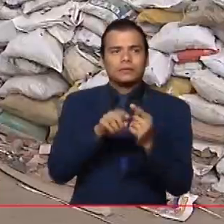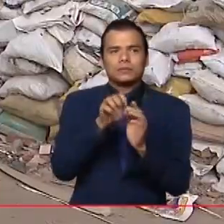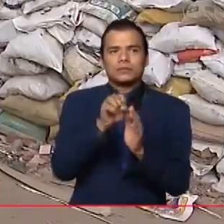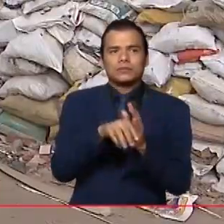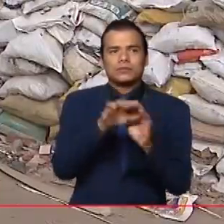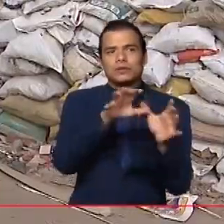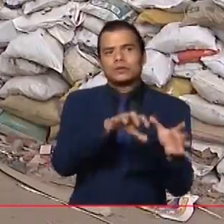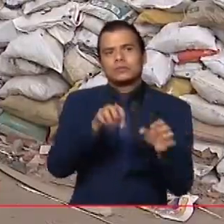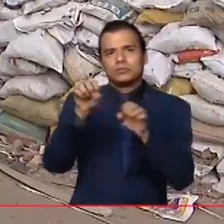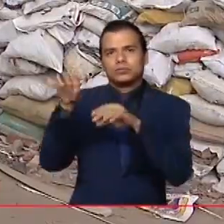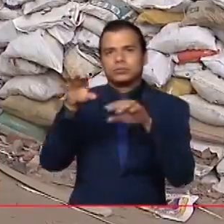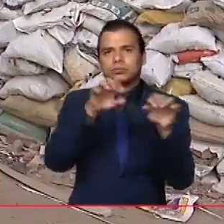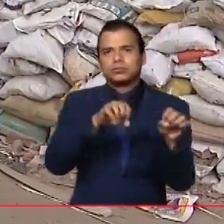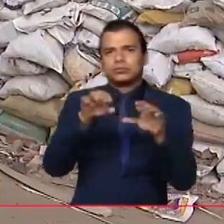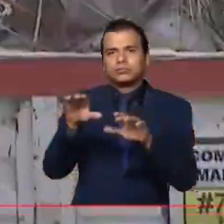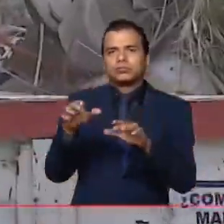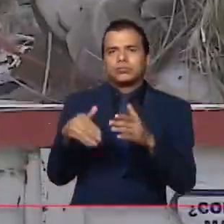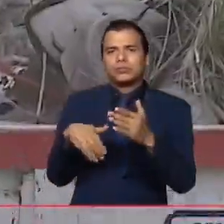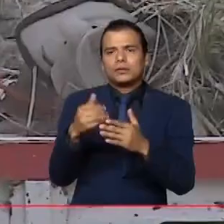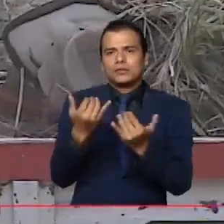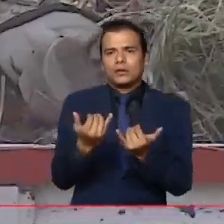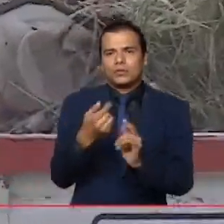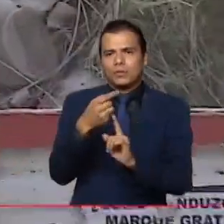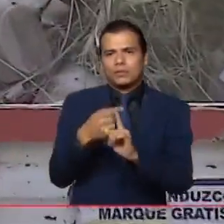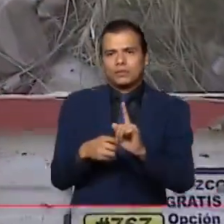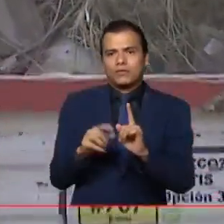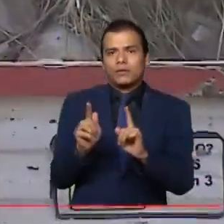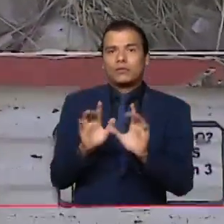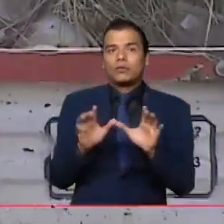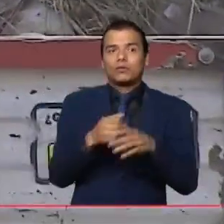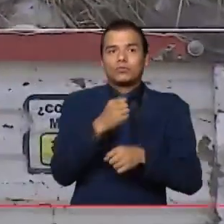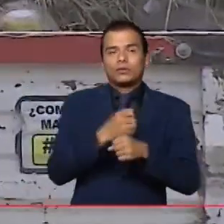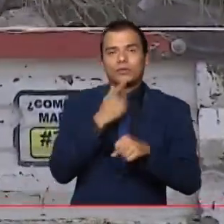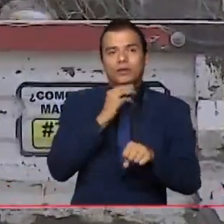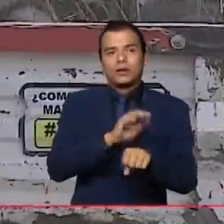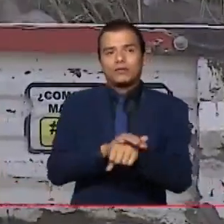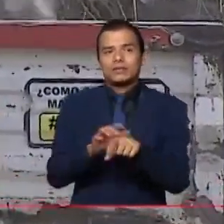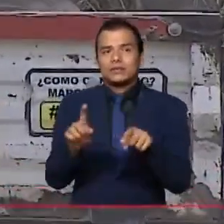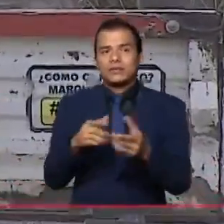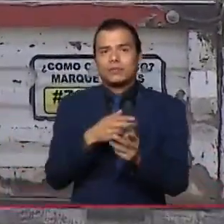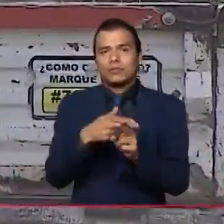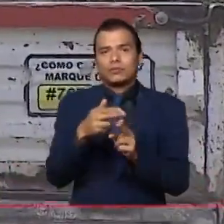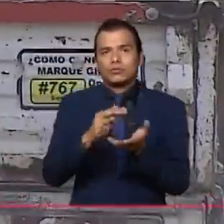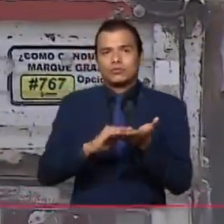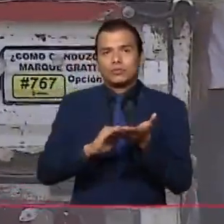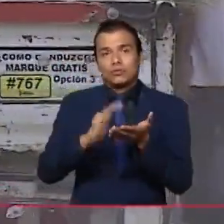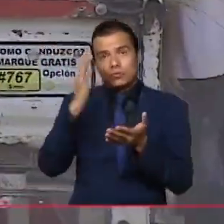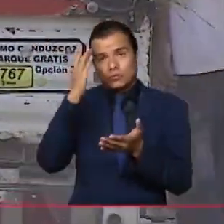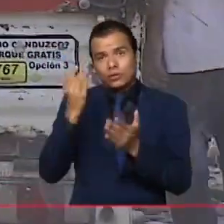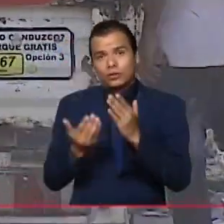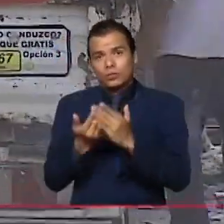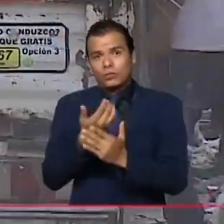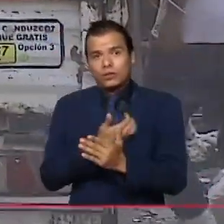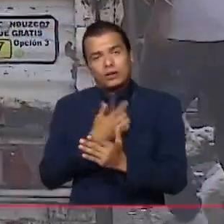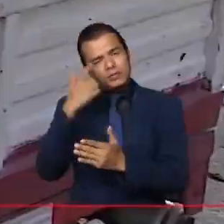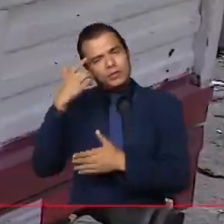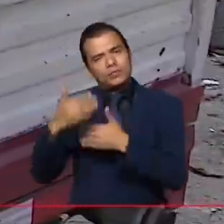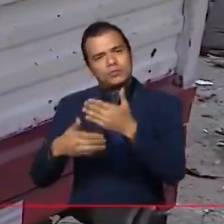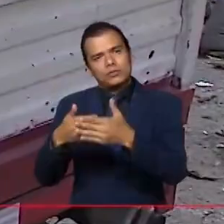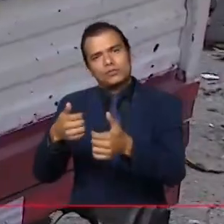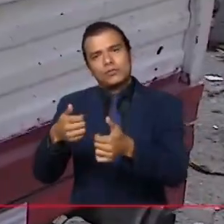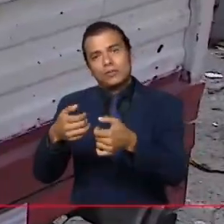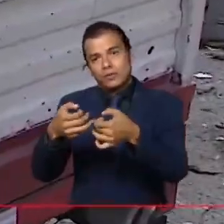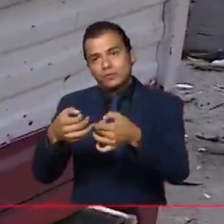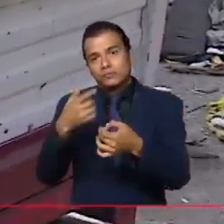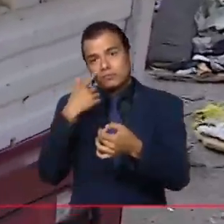material a otras zonas, pero los chaneros exigen soluciones prontas, porque aunque parecía que el plan de la nueva administración iba bien, no se